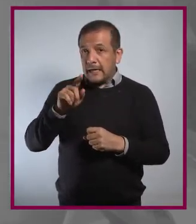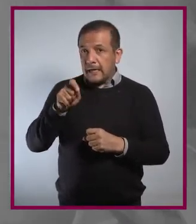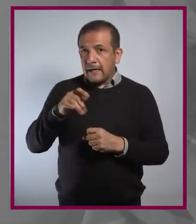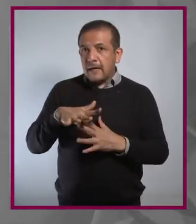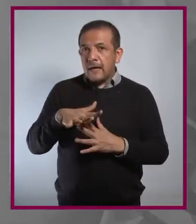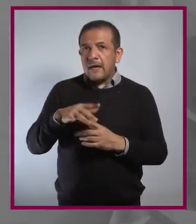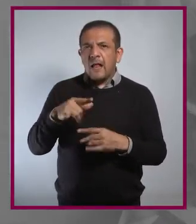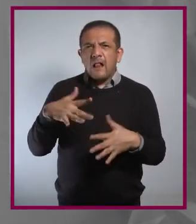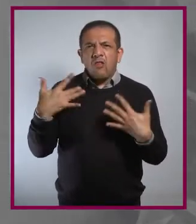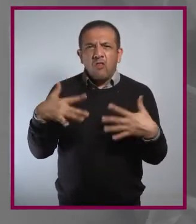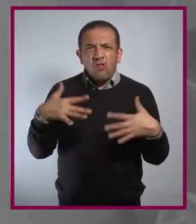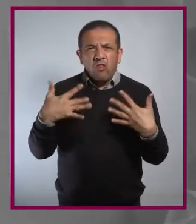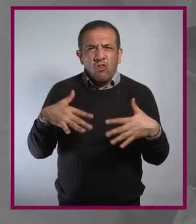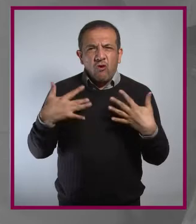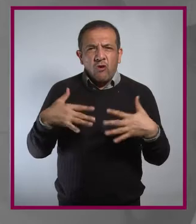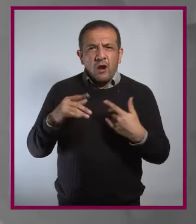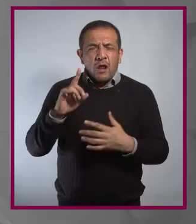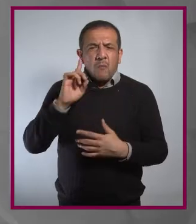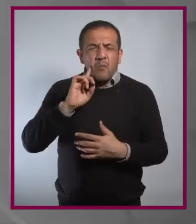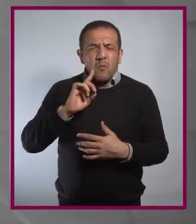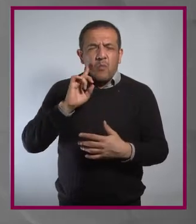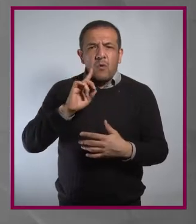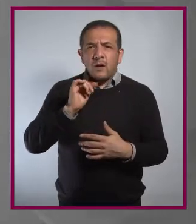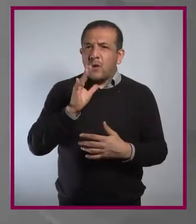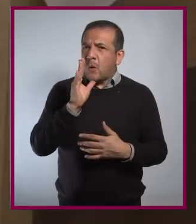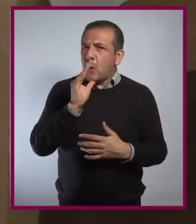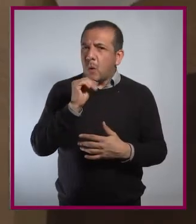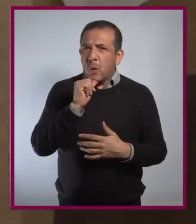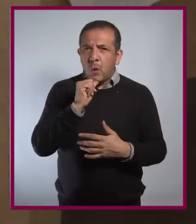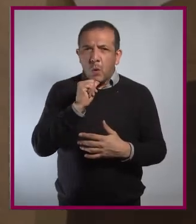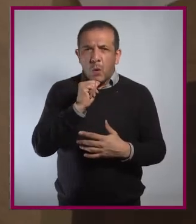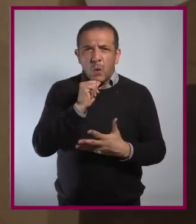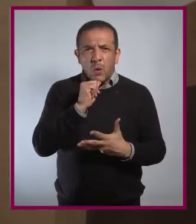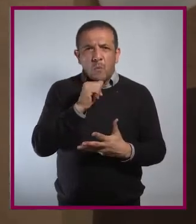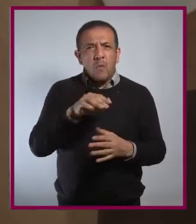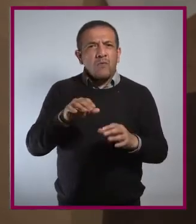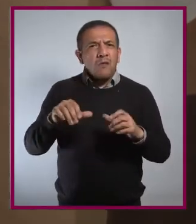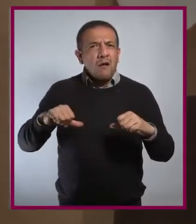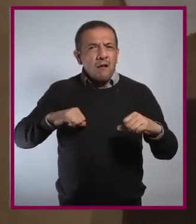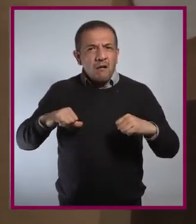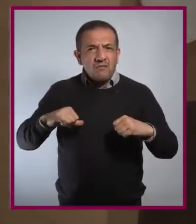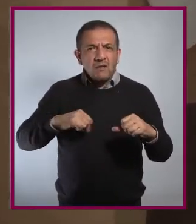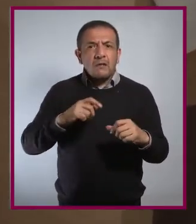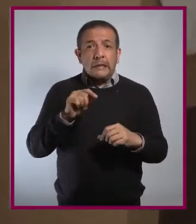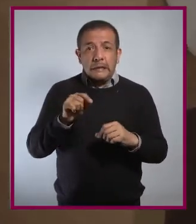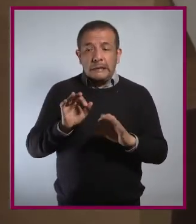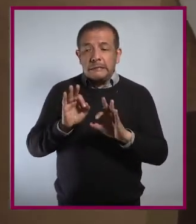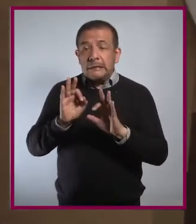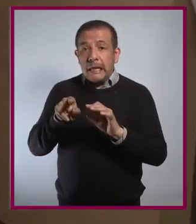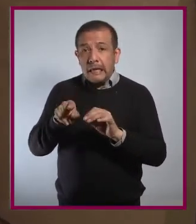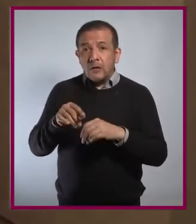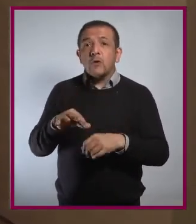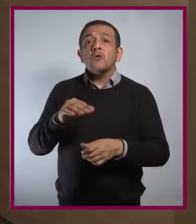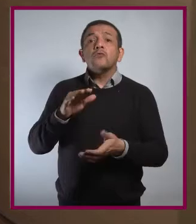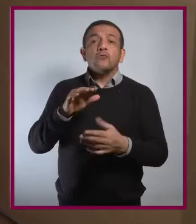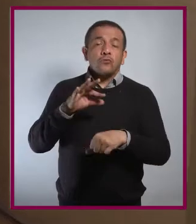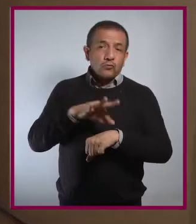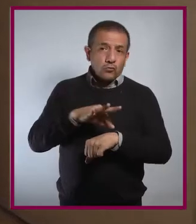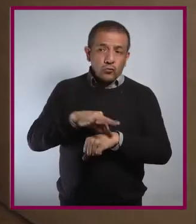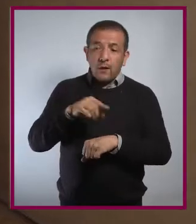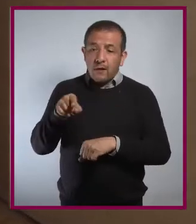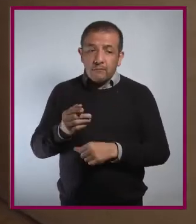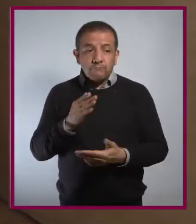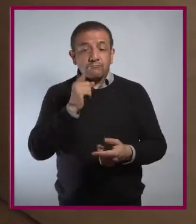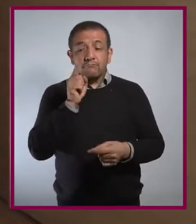el dolor crónico inexplicable que incapacitaba a las mujeres. El tratamiento era aislamiento, confinamiento a